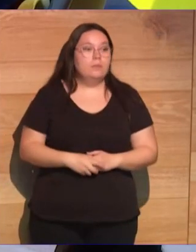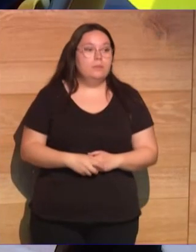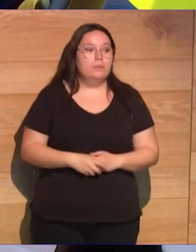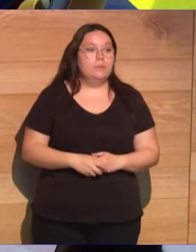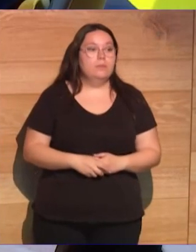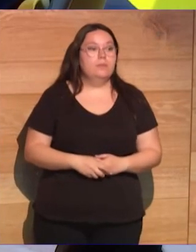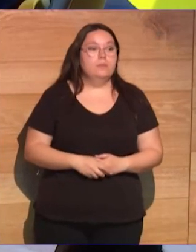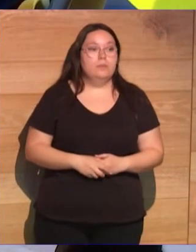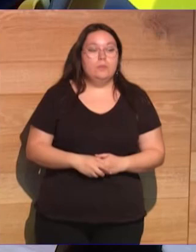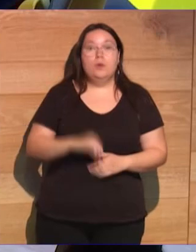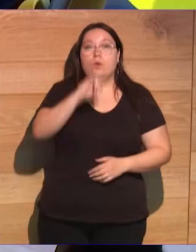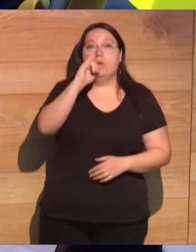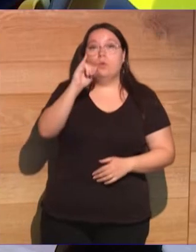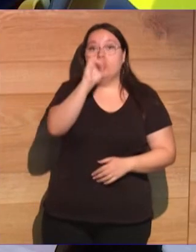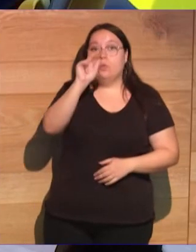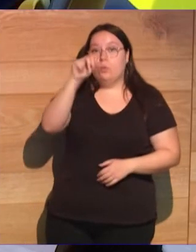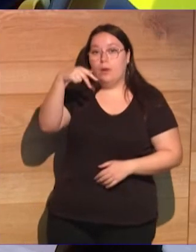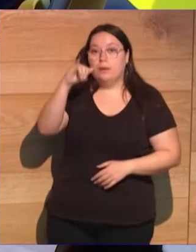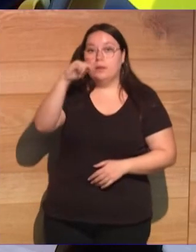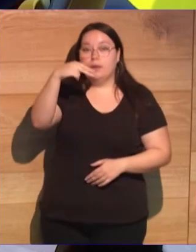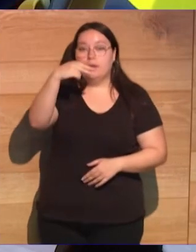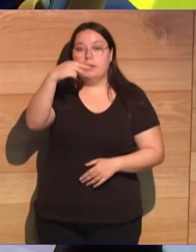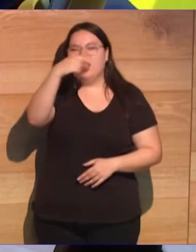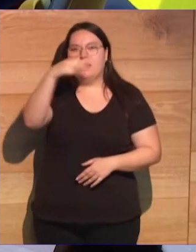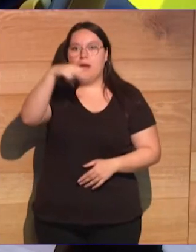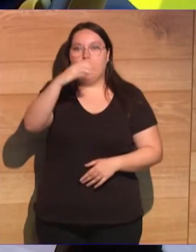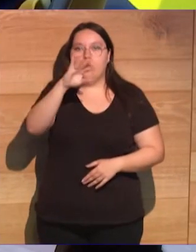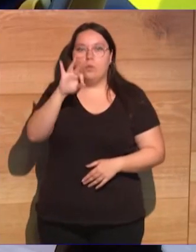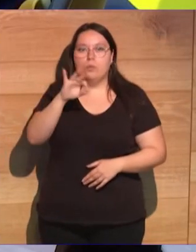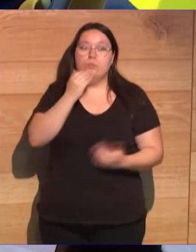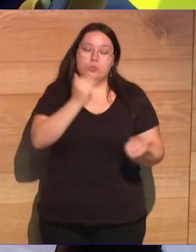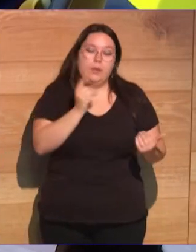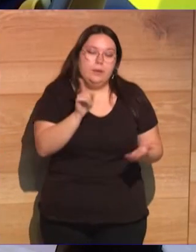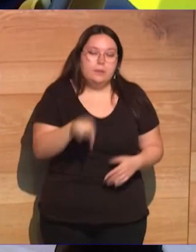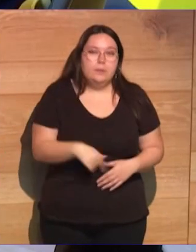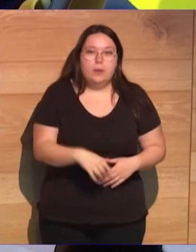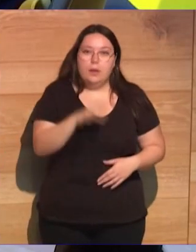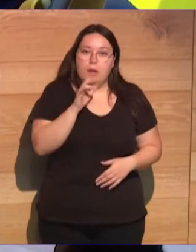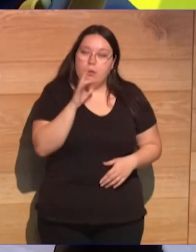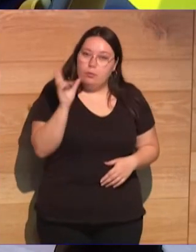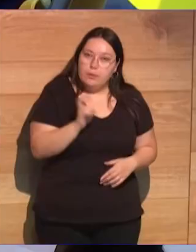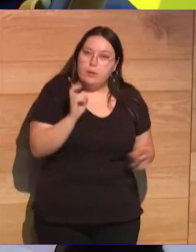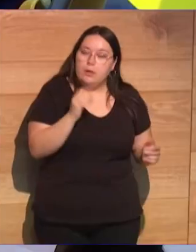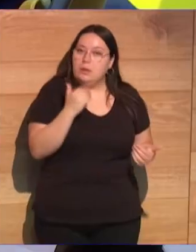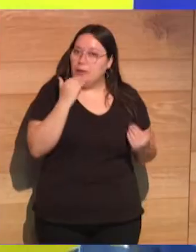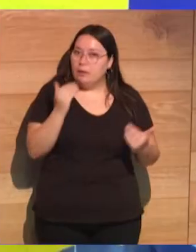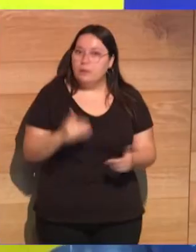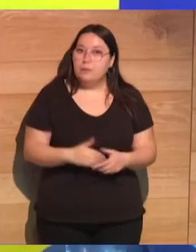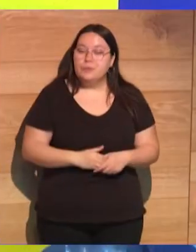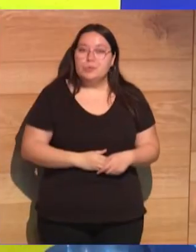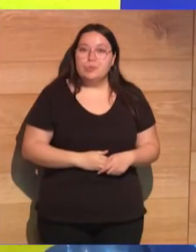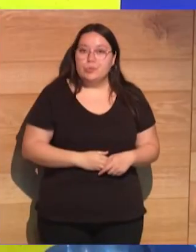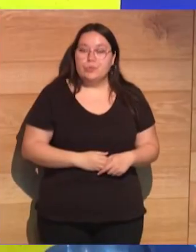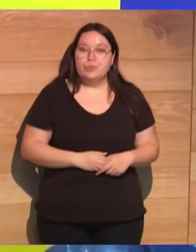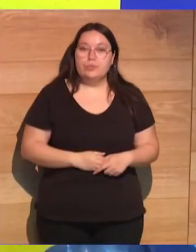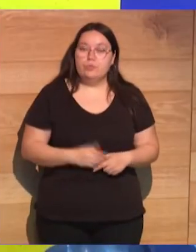Sí, Juan Ignacio. Pues bueno, muchas gracias también, ¿no?, por estar aquí, la verdad que lo agradezco. Y estoy de